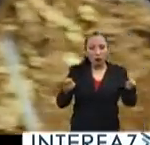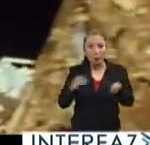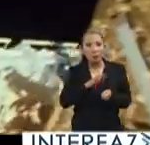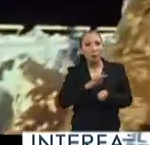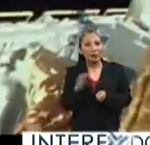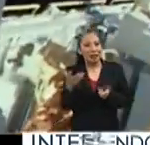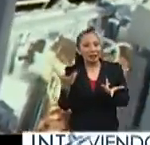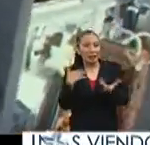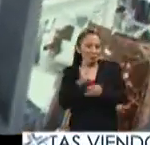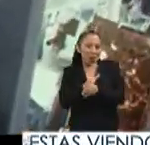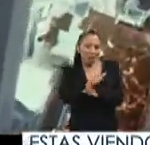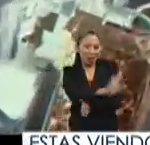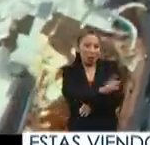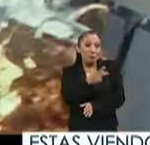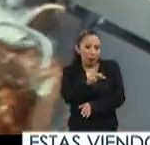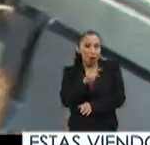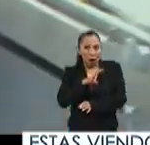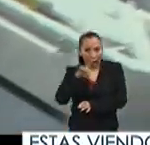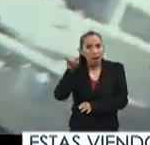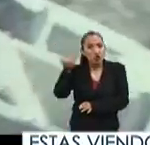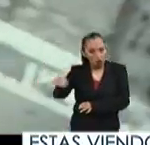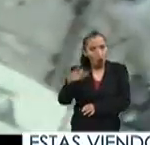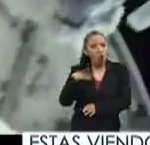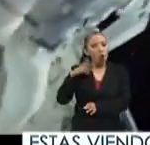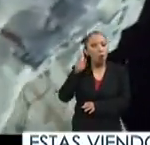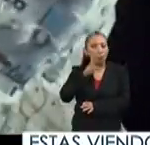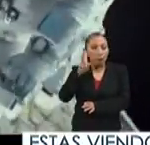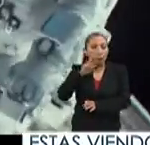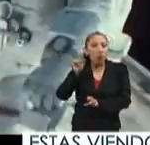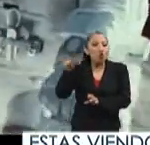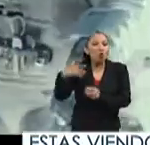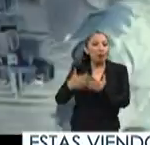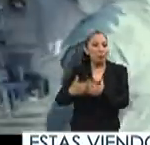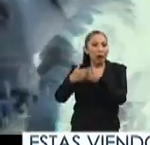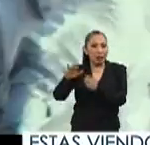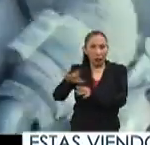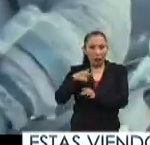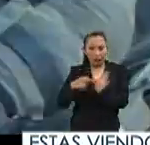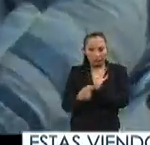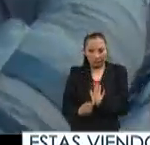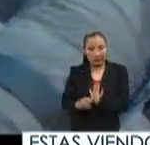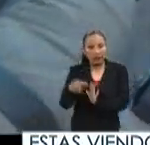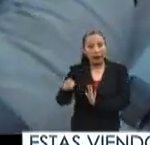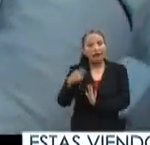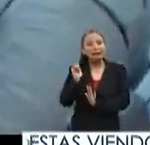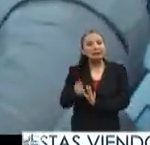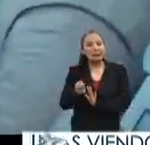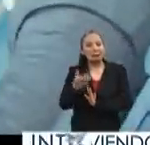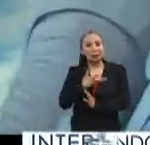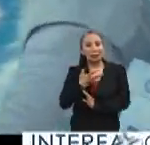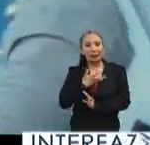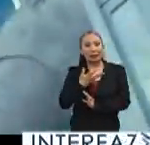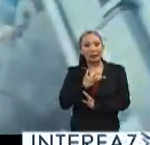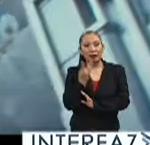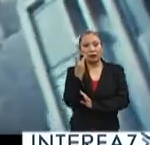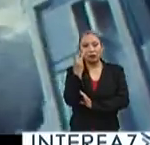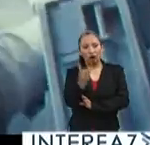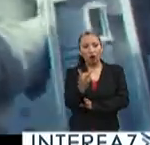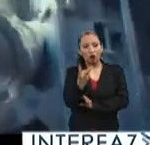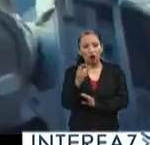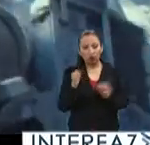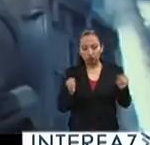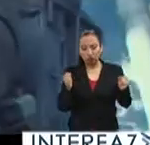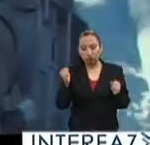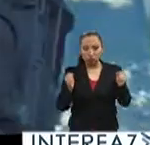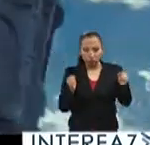pues son películas, ¿no? Pero de hecho sí había un prototipo que estábamos trabajando, que es este que está aquí, y si te fijas aquí tiene las dos